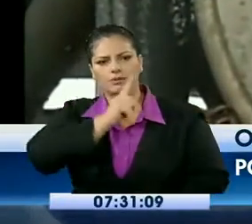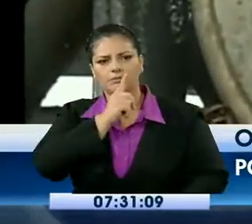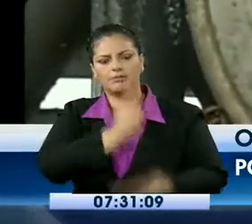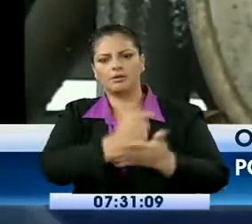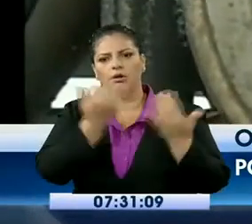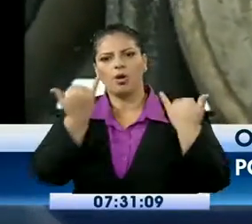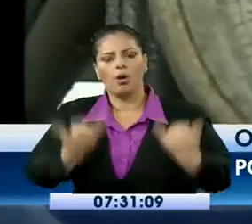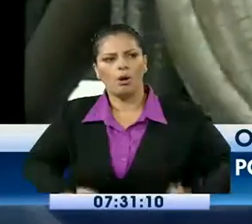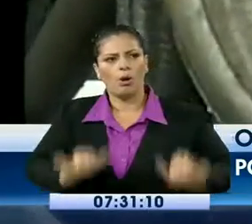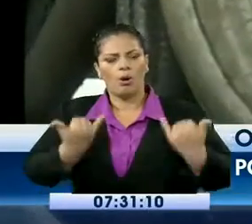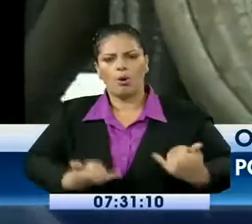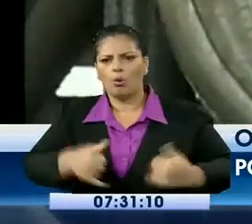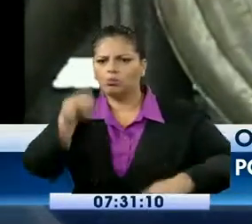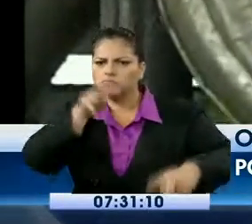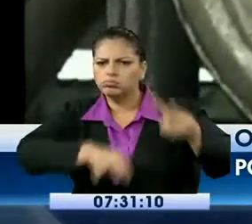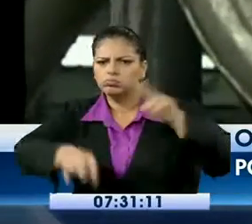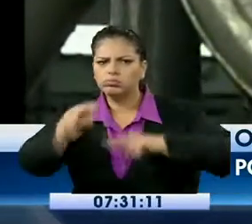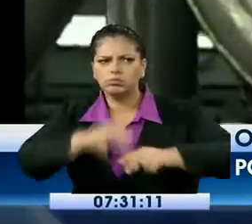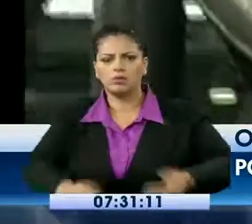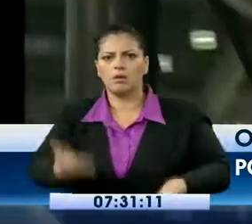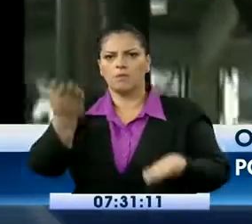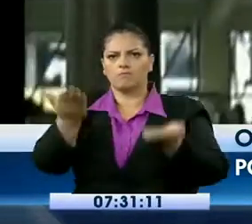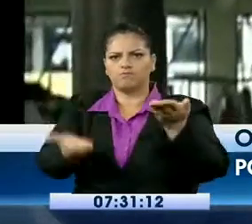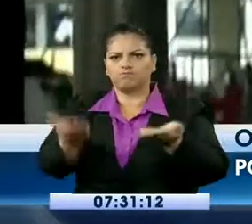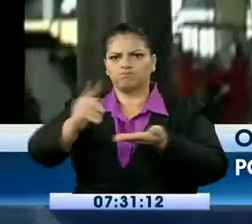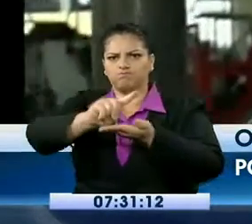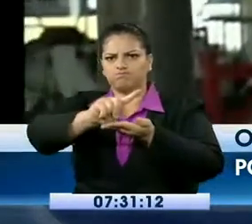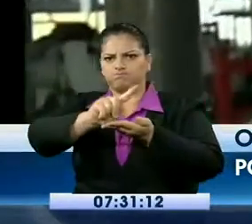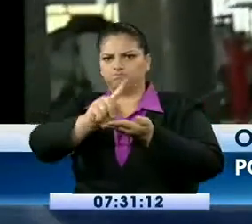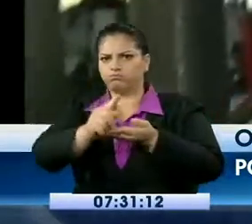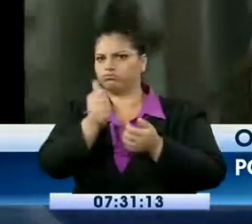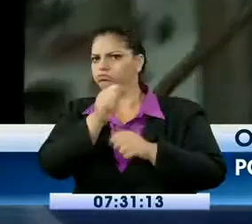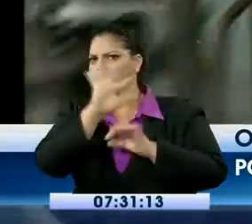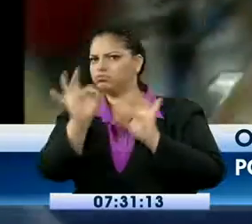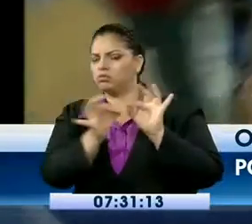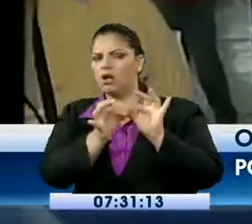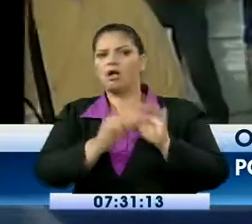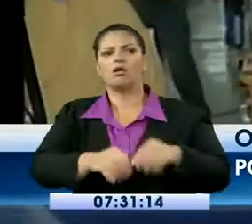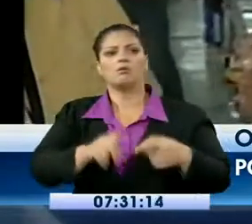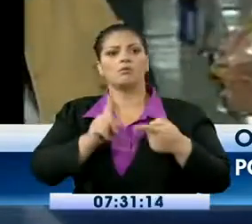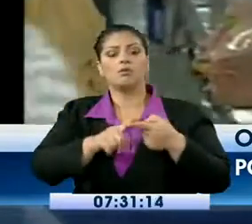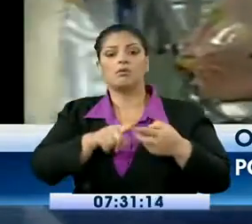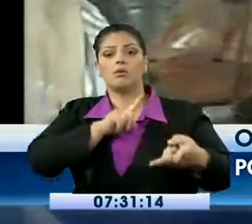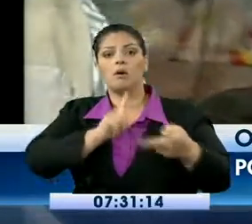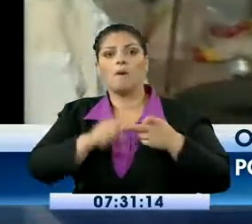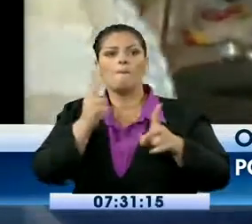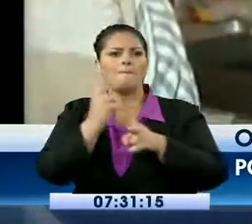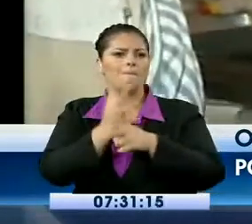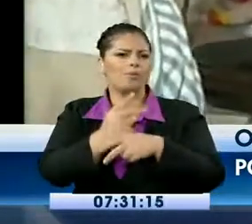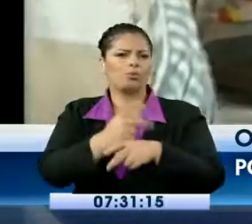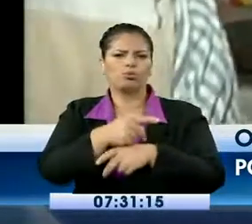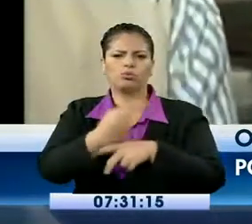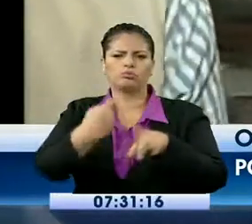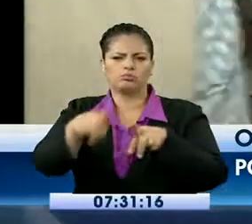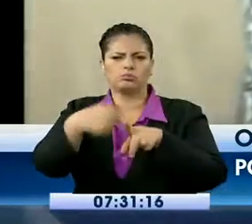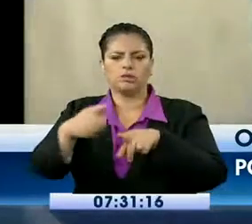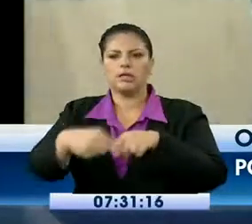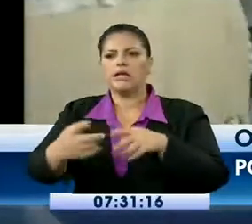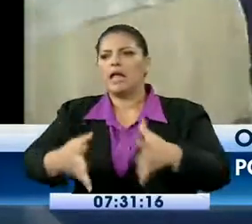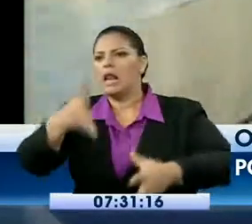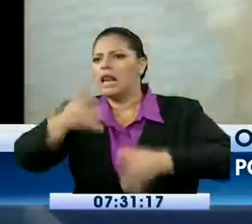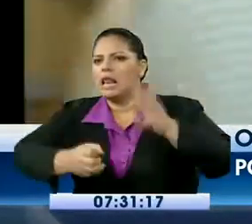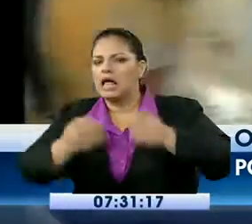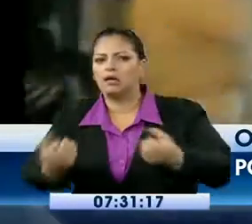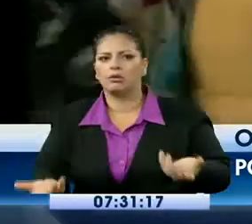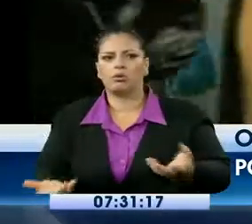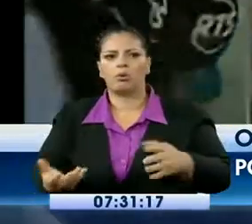a verificar las fechas de caducidad de productos lácteos, de embutidos... que se encuentren en perfecto estado para la